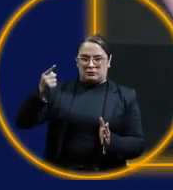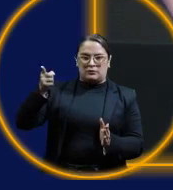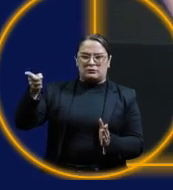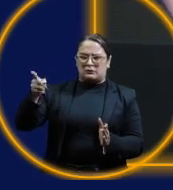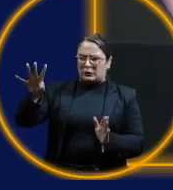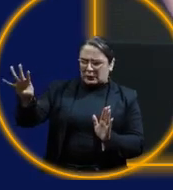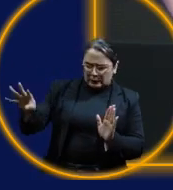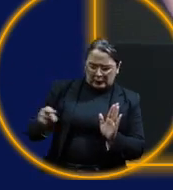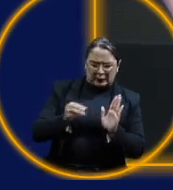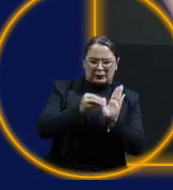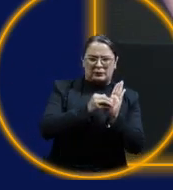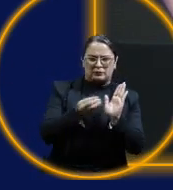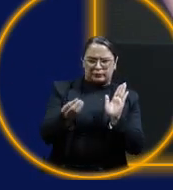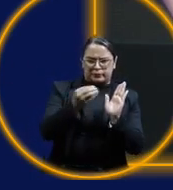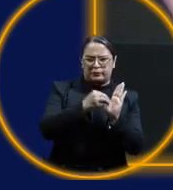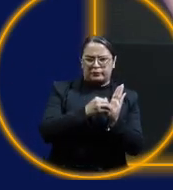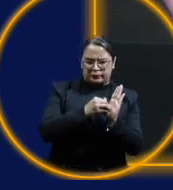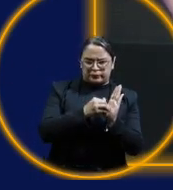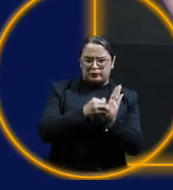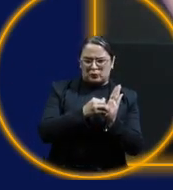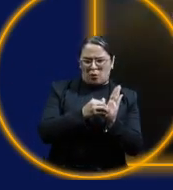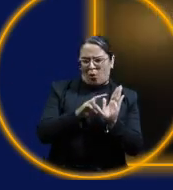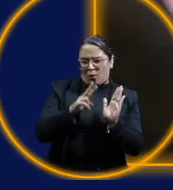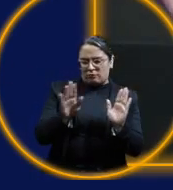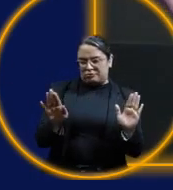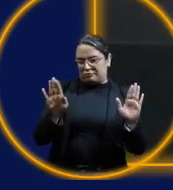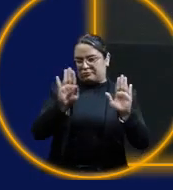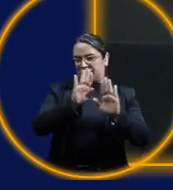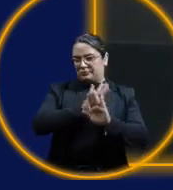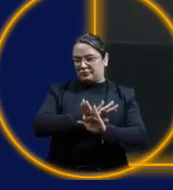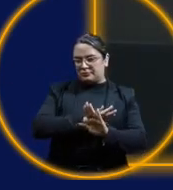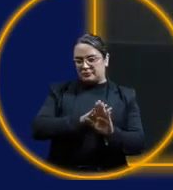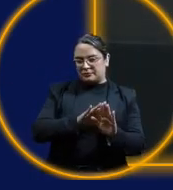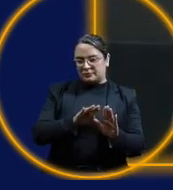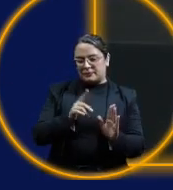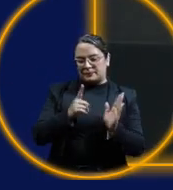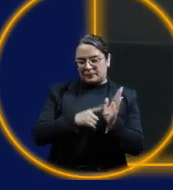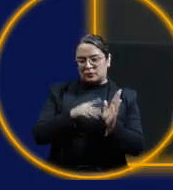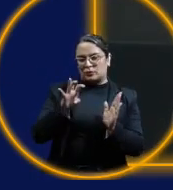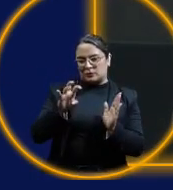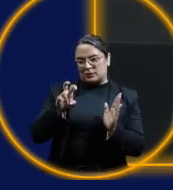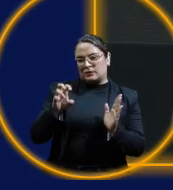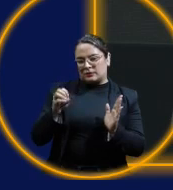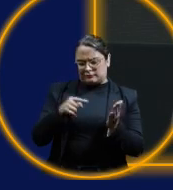literalmente está escrita encima de una canción que fue número uno en